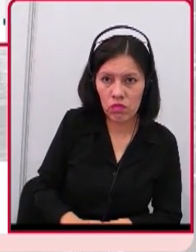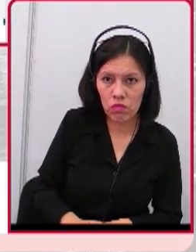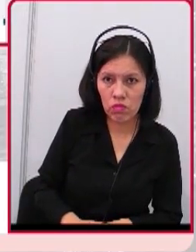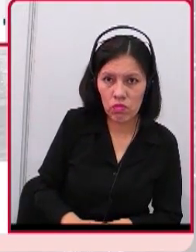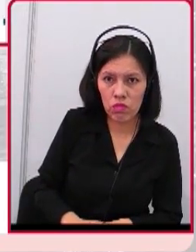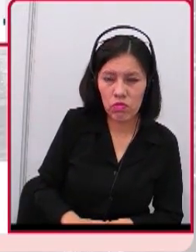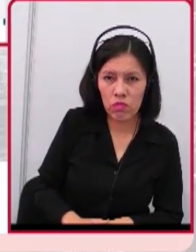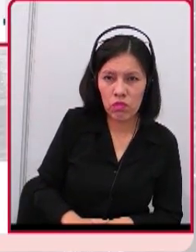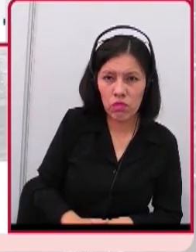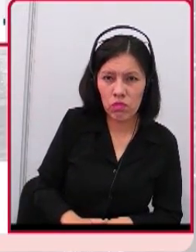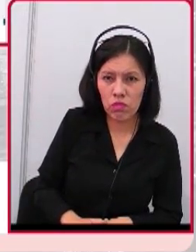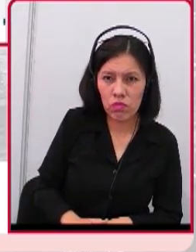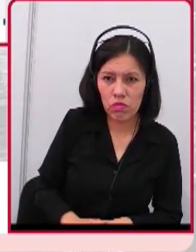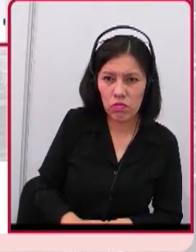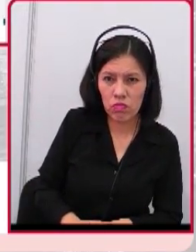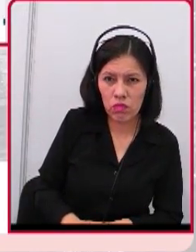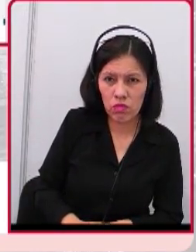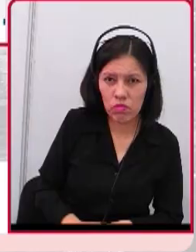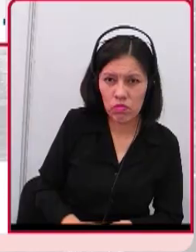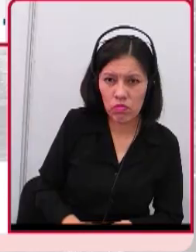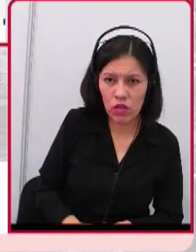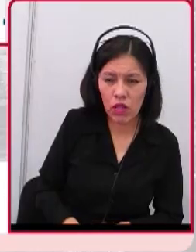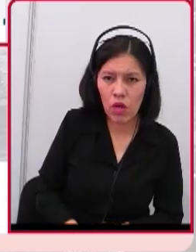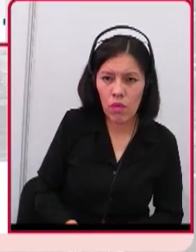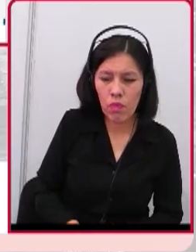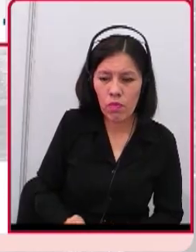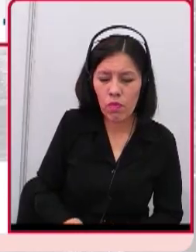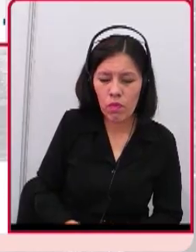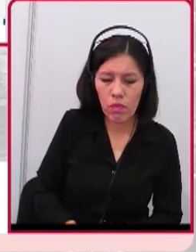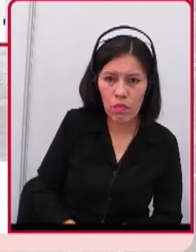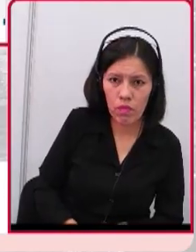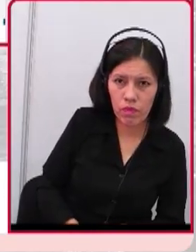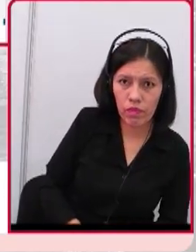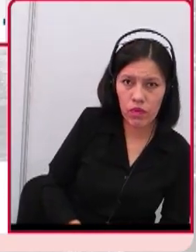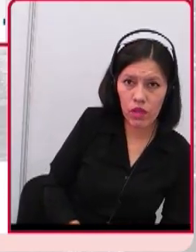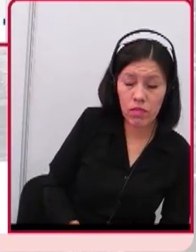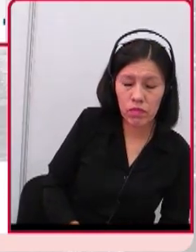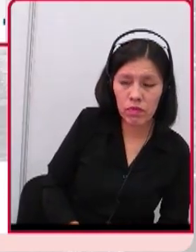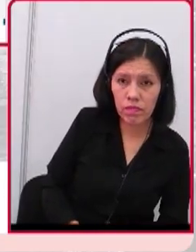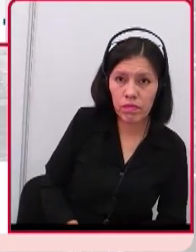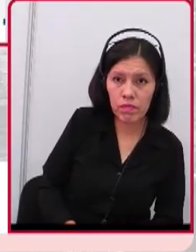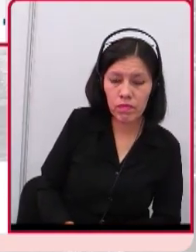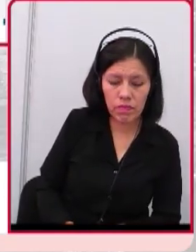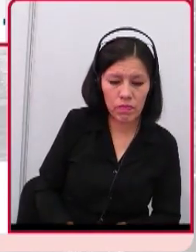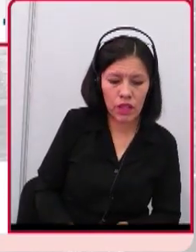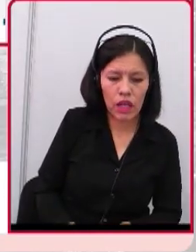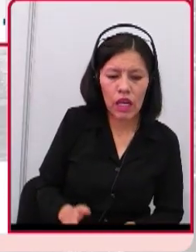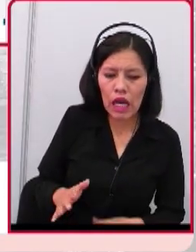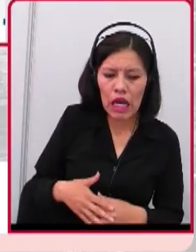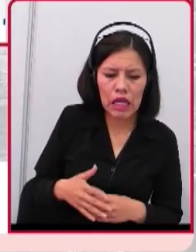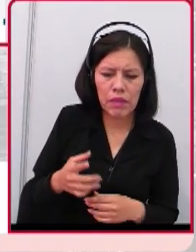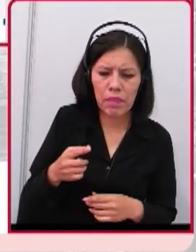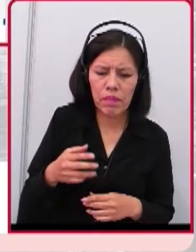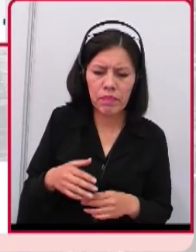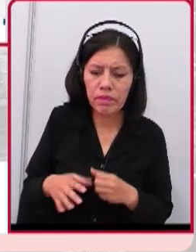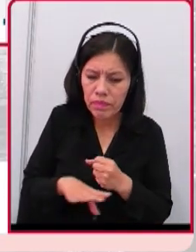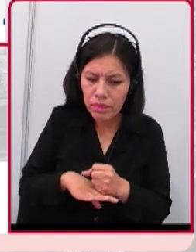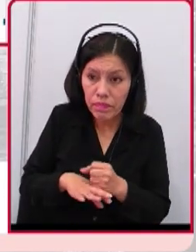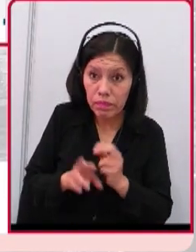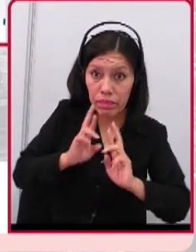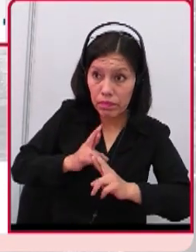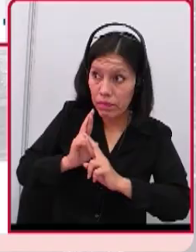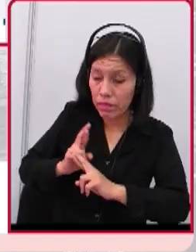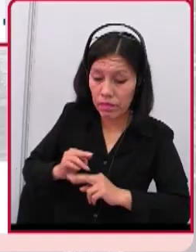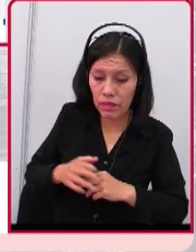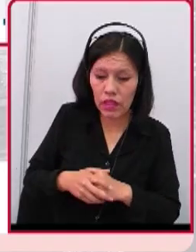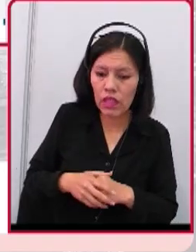Ok, bueno, basados en los resultados, las máximas probabilidades que tenemos aquí